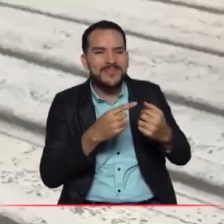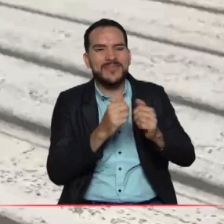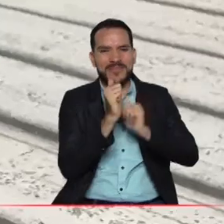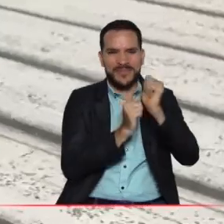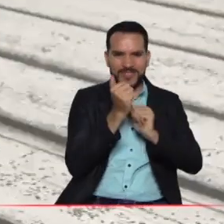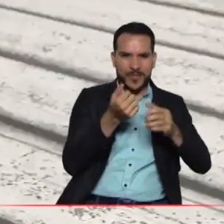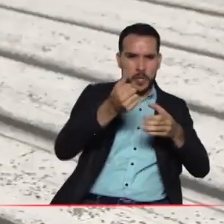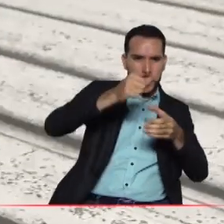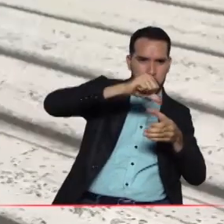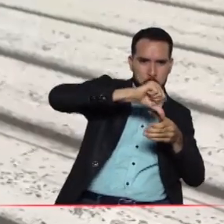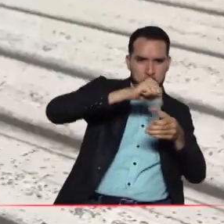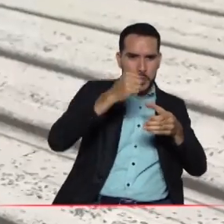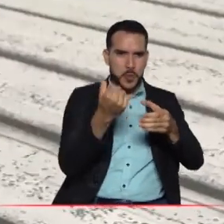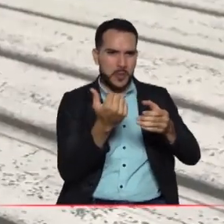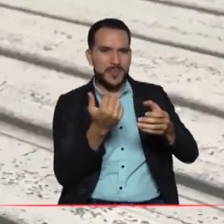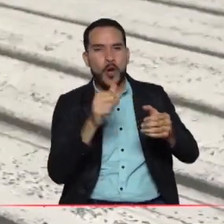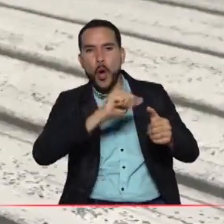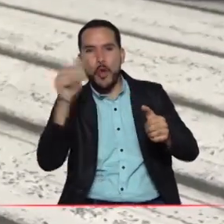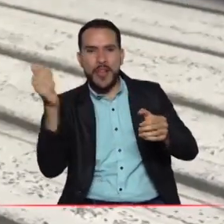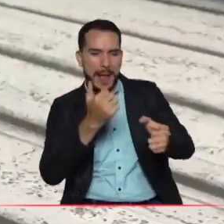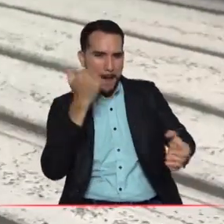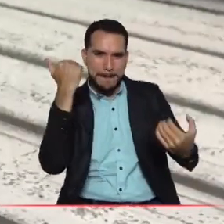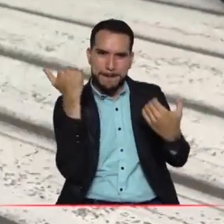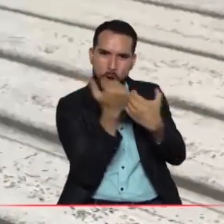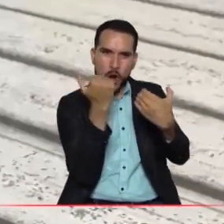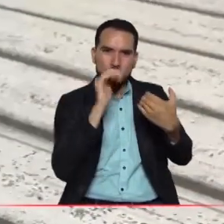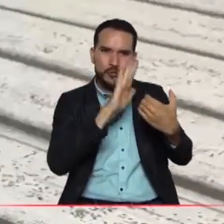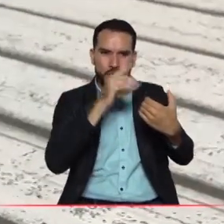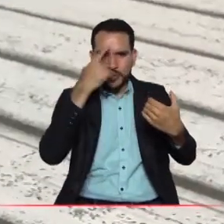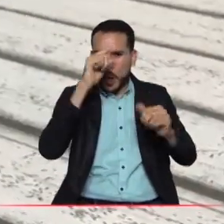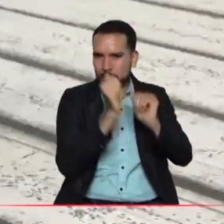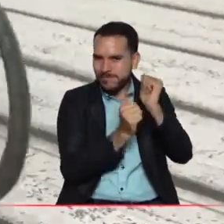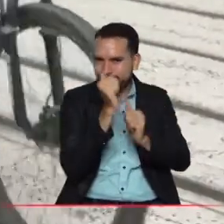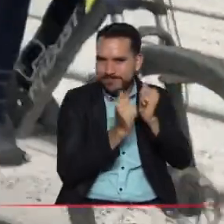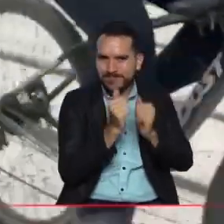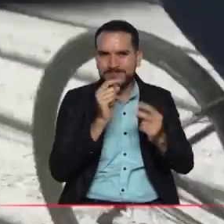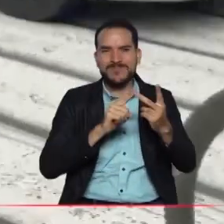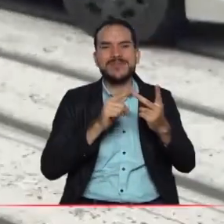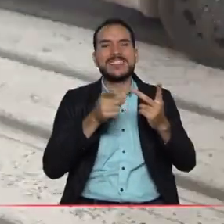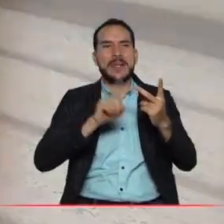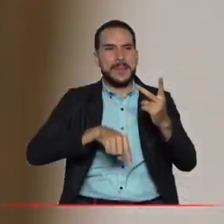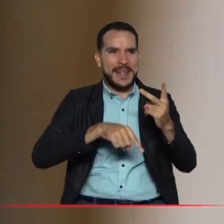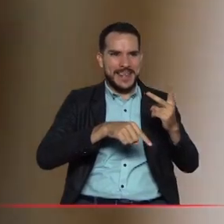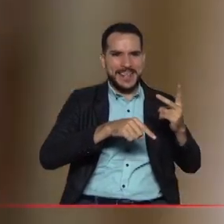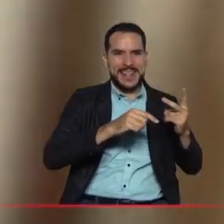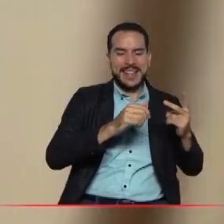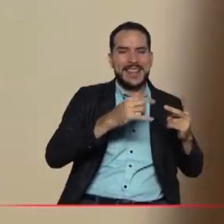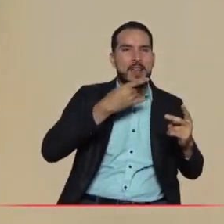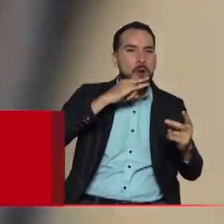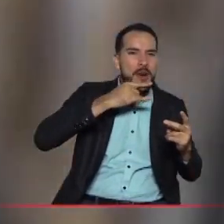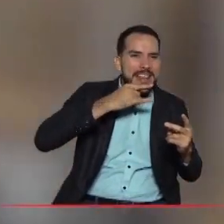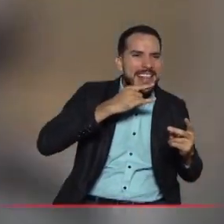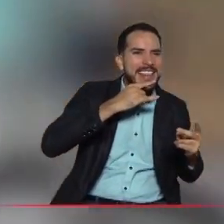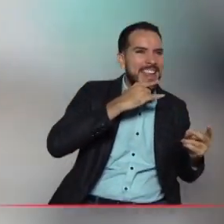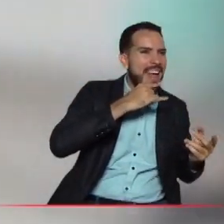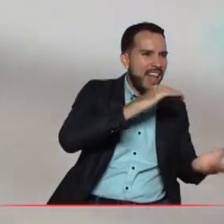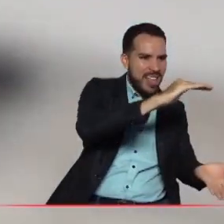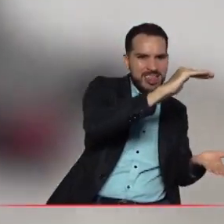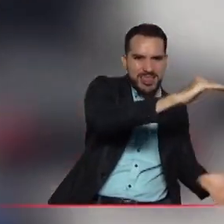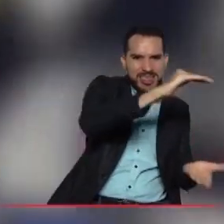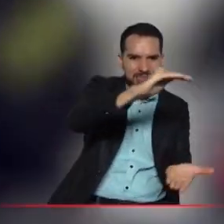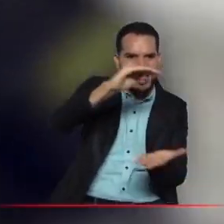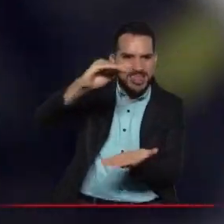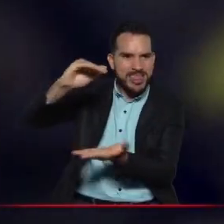electrónico marcador de lotes, 4 garrafas de aguardiente, 200 litros de alcohol etílico empacados en